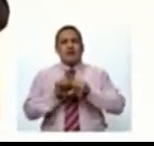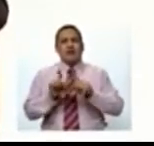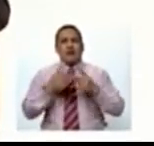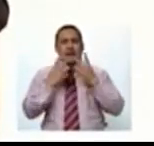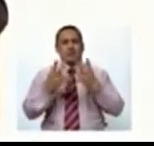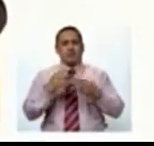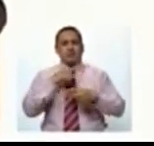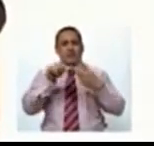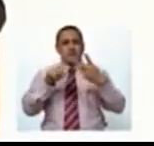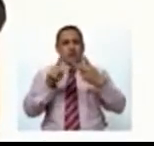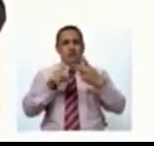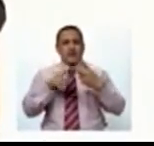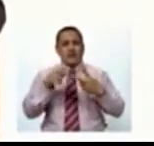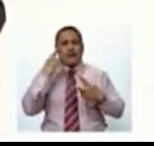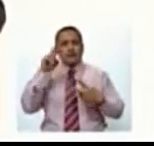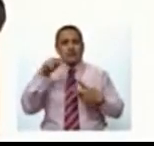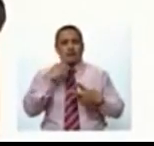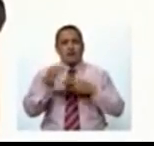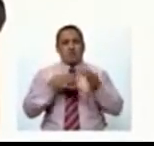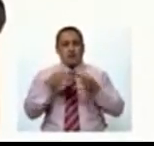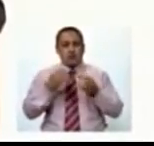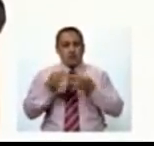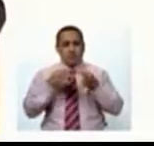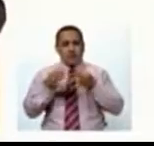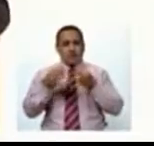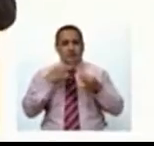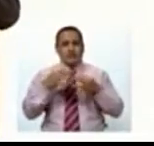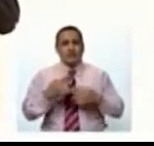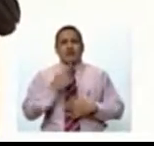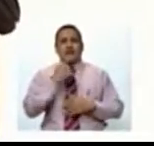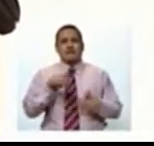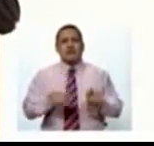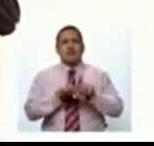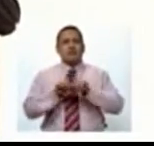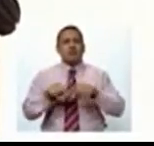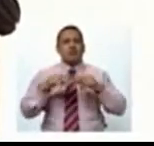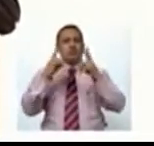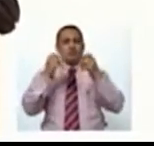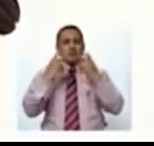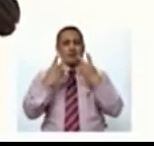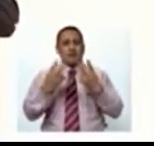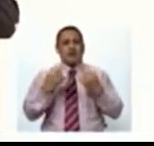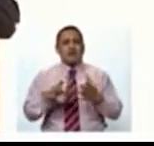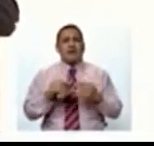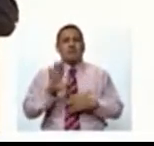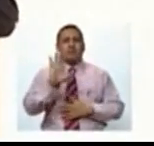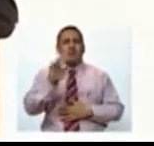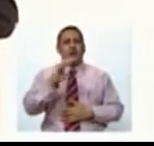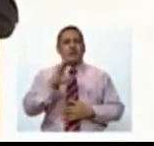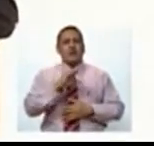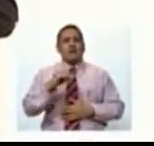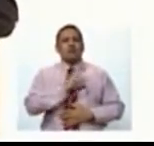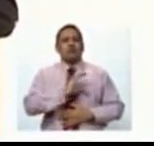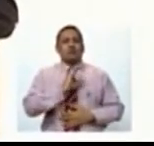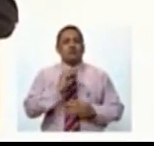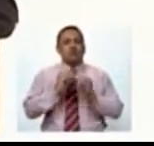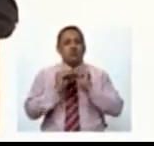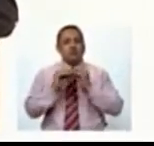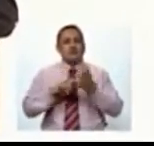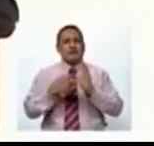una segunda razón que quería comentar, que es ya un tema más cualitativo que cuantitativo. A ver.